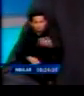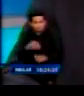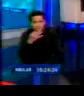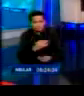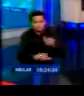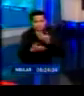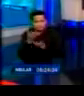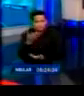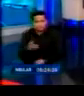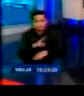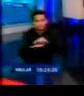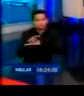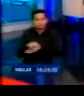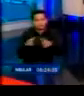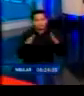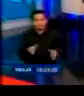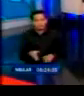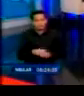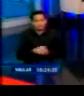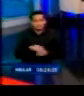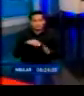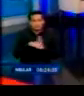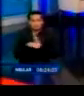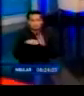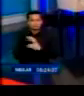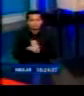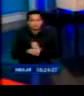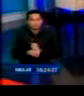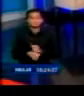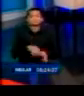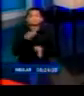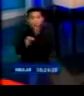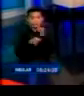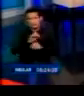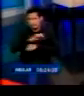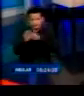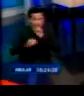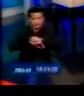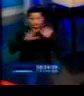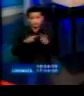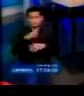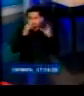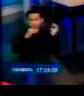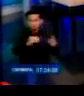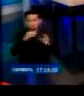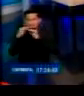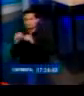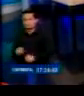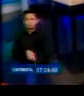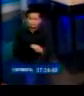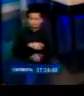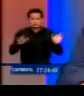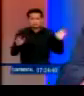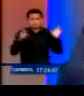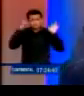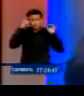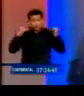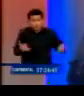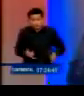señor superintendente de bancos al respecto? Bueno, Carlos, aclarar nuevamente, esto es uno de los rumores infundados que no es que están